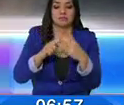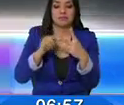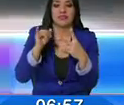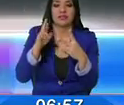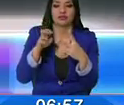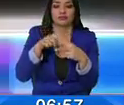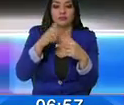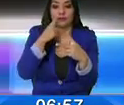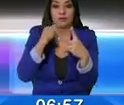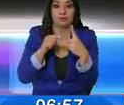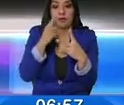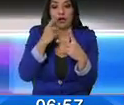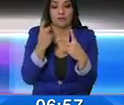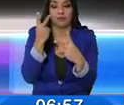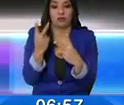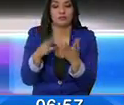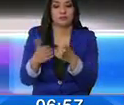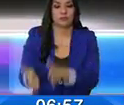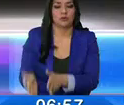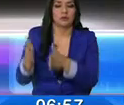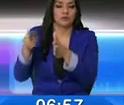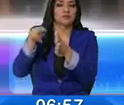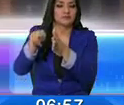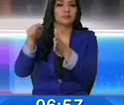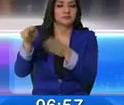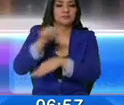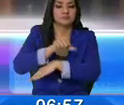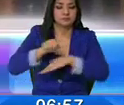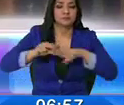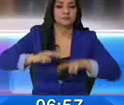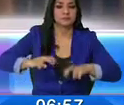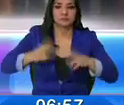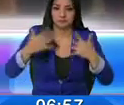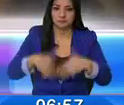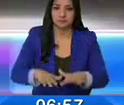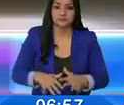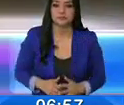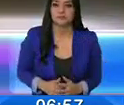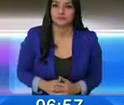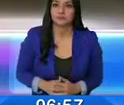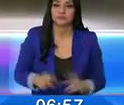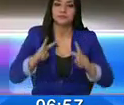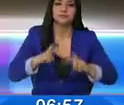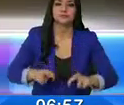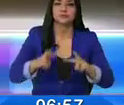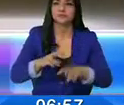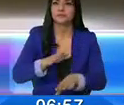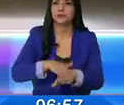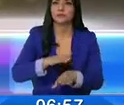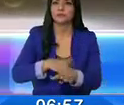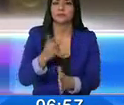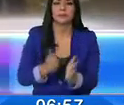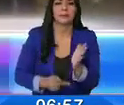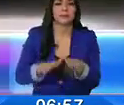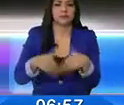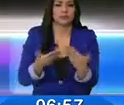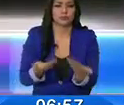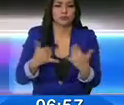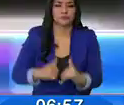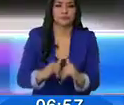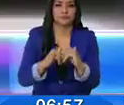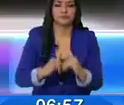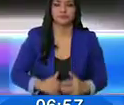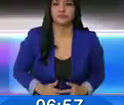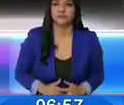Sus restos fueron llevados al centro forense para la realización de la autopsia, mientras se investiga qué propició este terrible accidente.